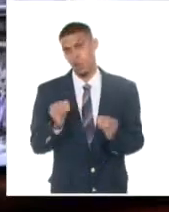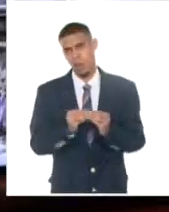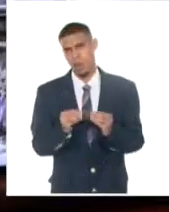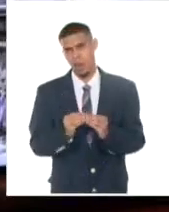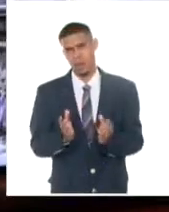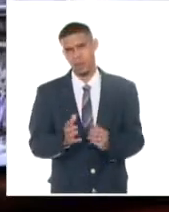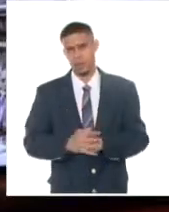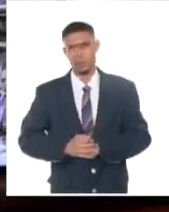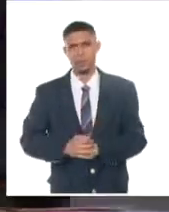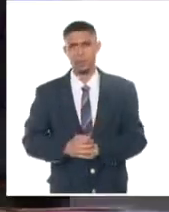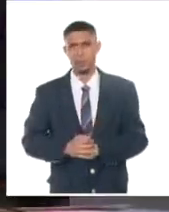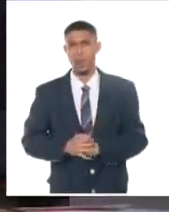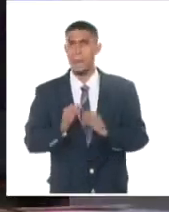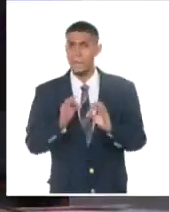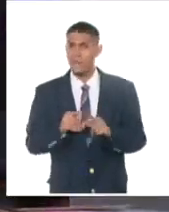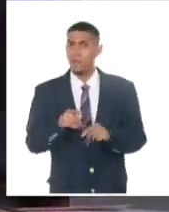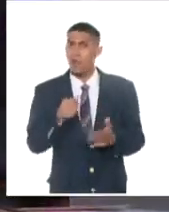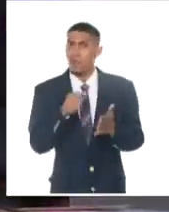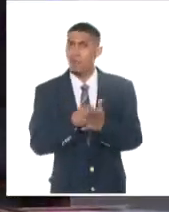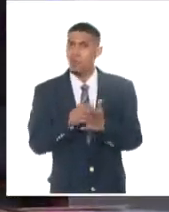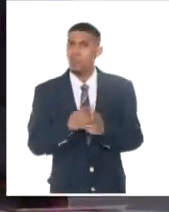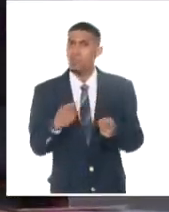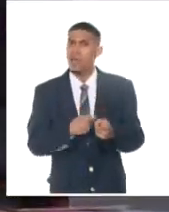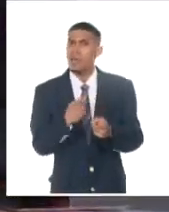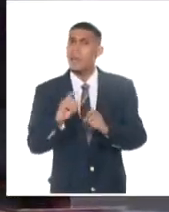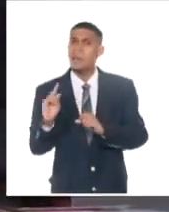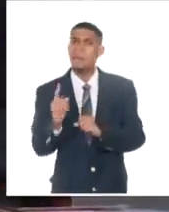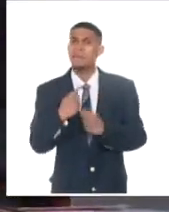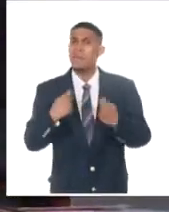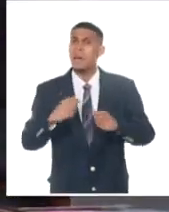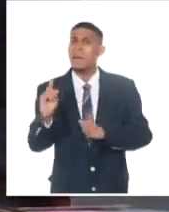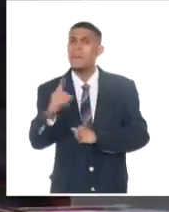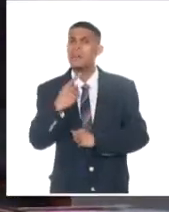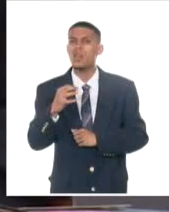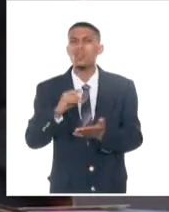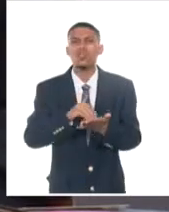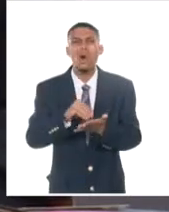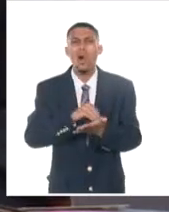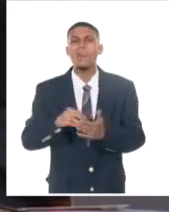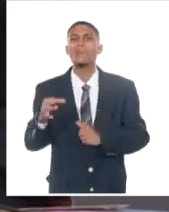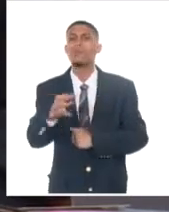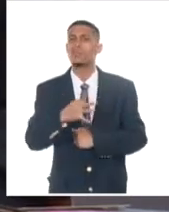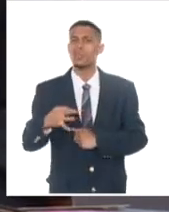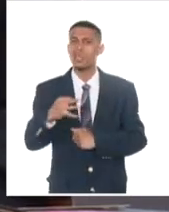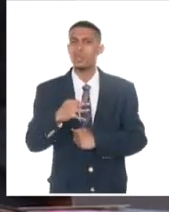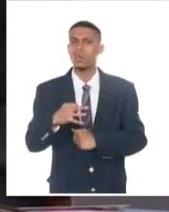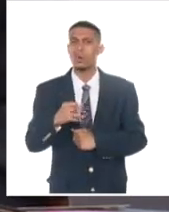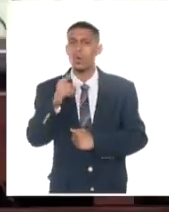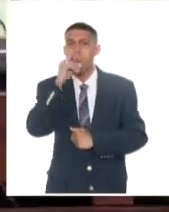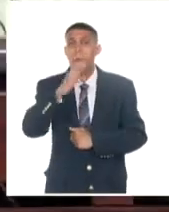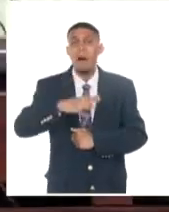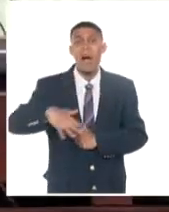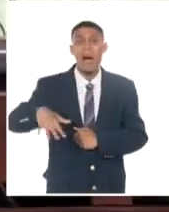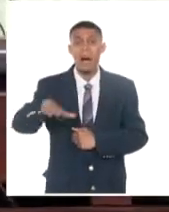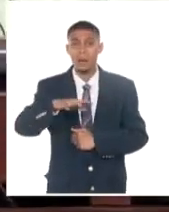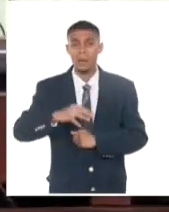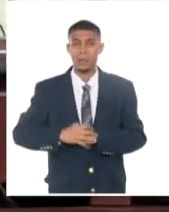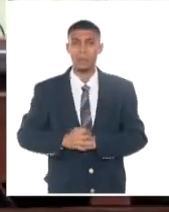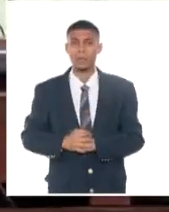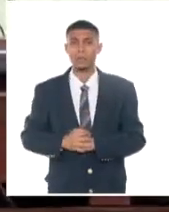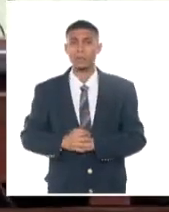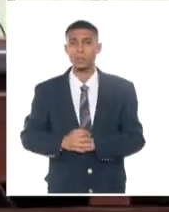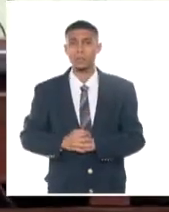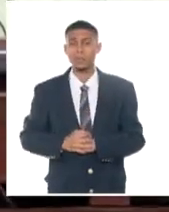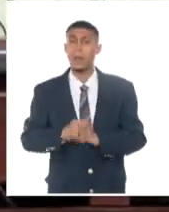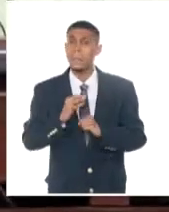cosas. Y este combate hay que hacerlo a nivel de municipio, en cada comunidad, hay que organizarlo a nivel de cada comunidad. El máximo órgano